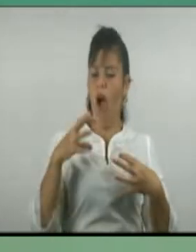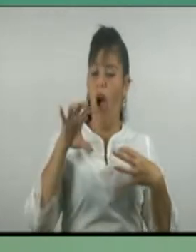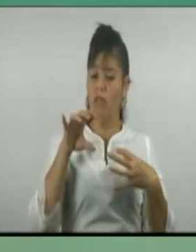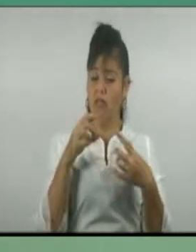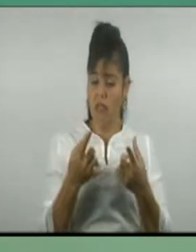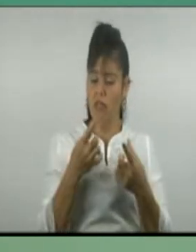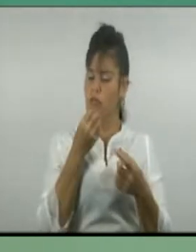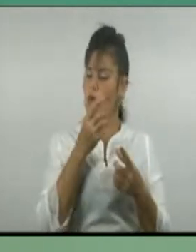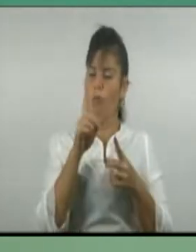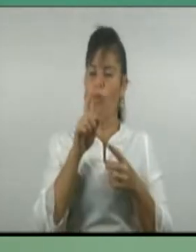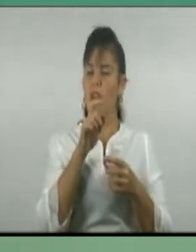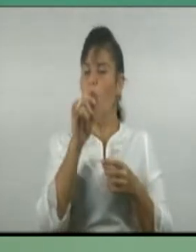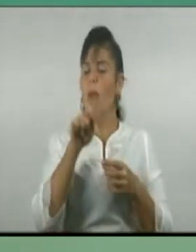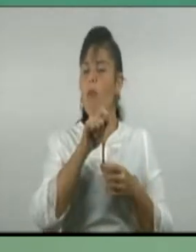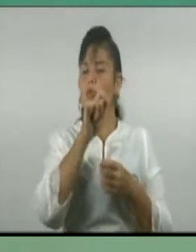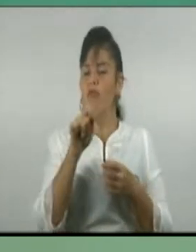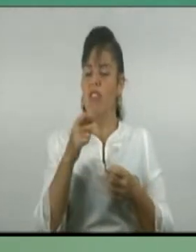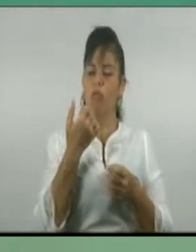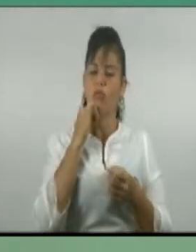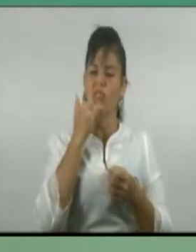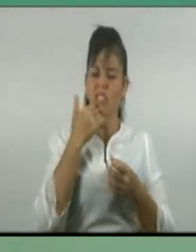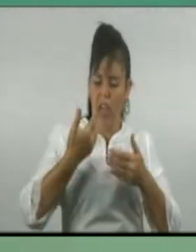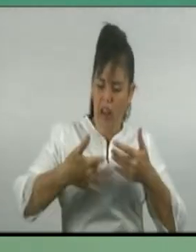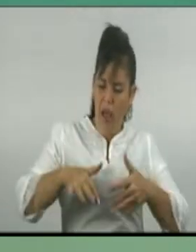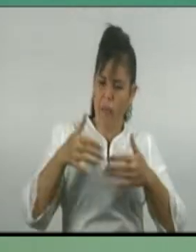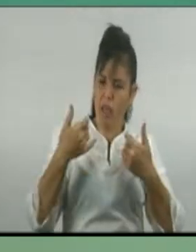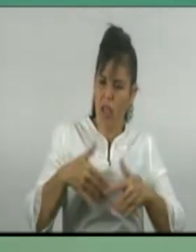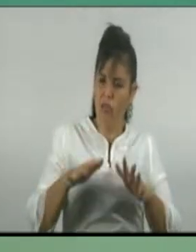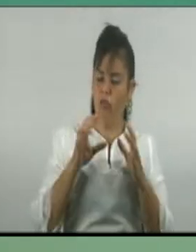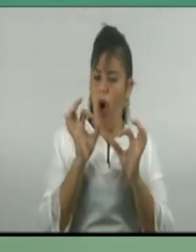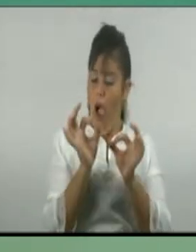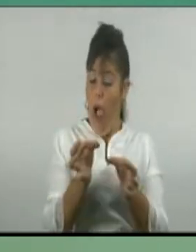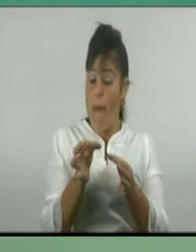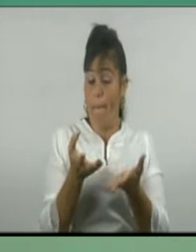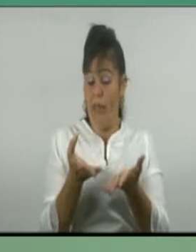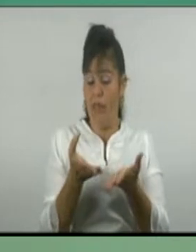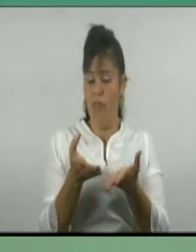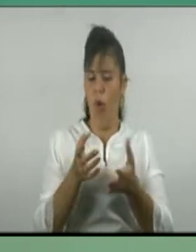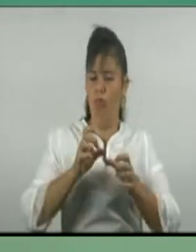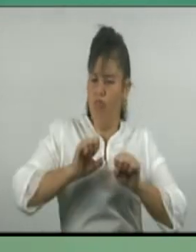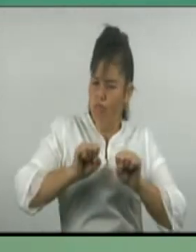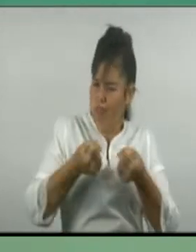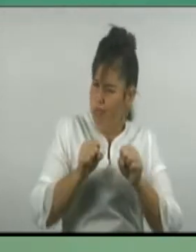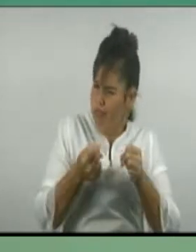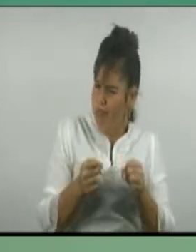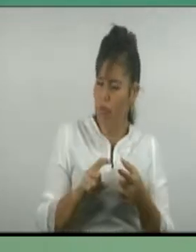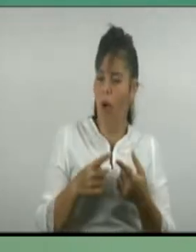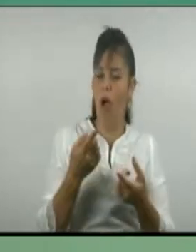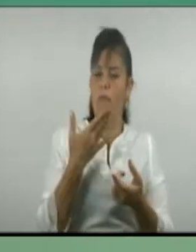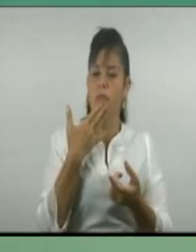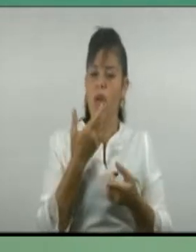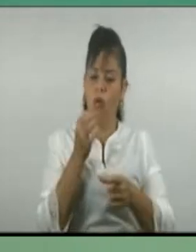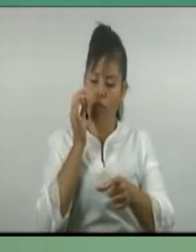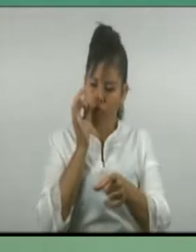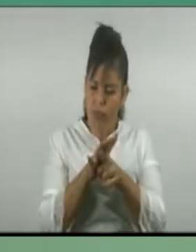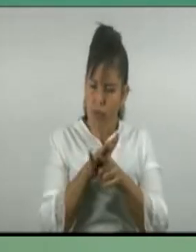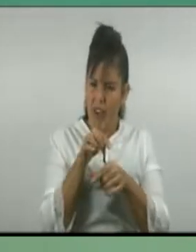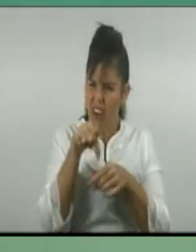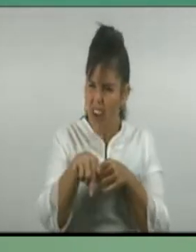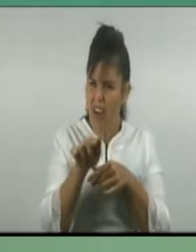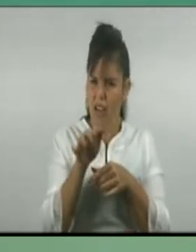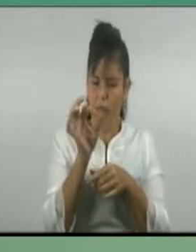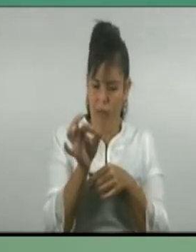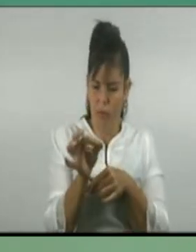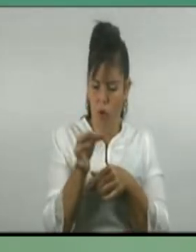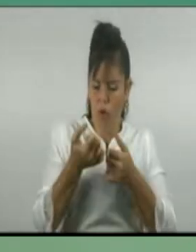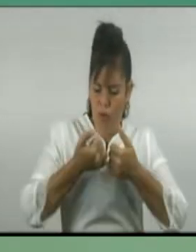sangramiento incluso la recomendación en lo que más estamos preconizando es que se realice desde precisamente el